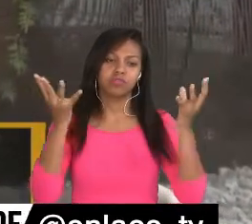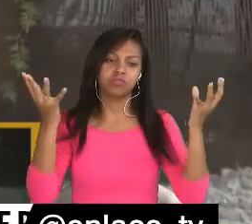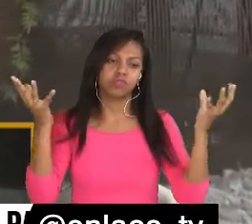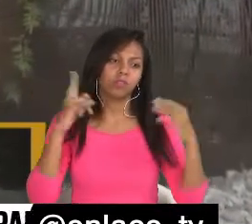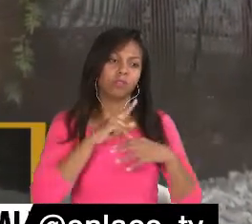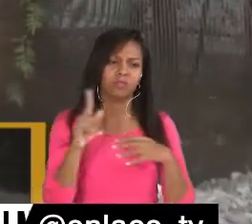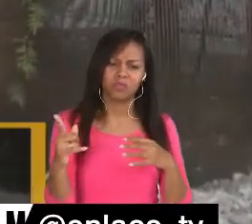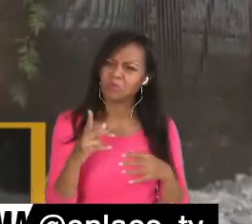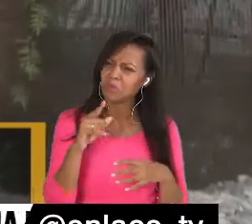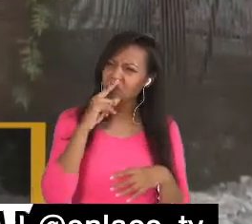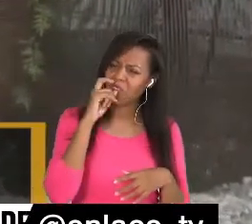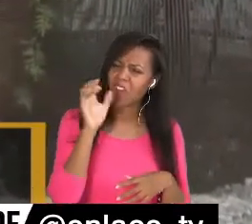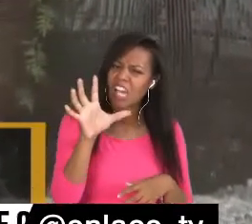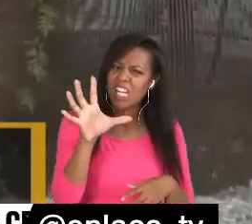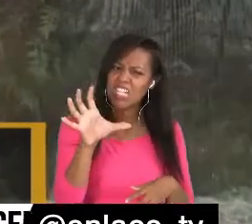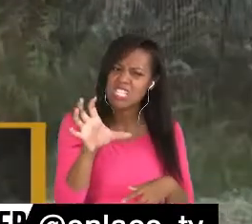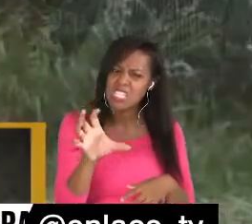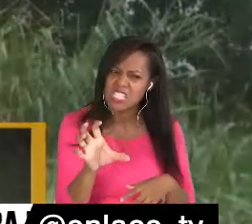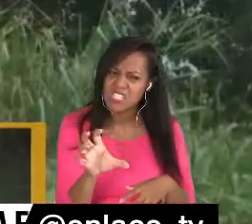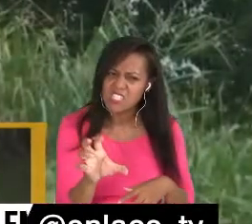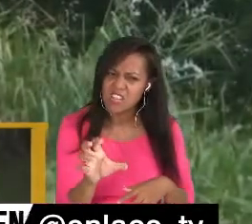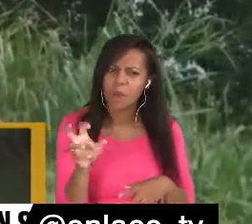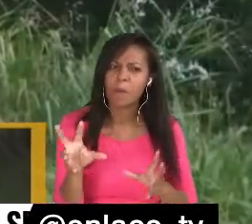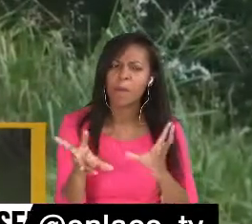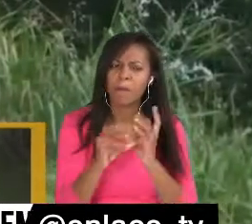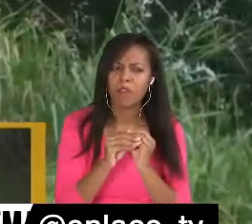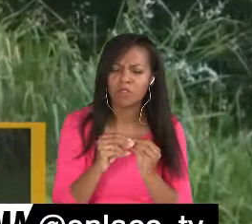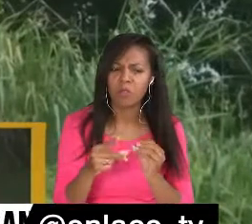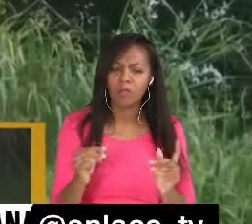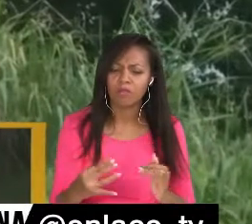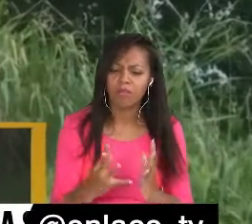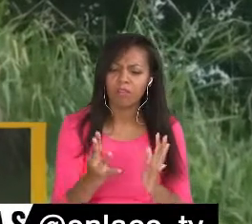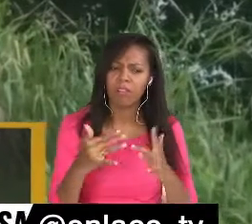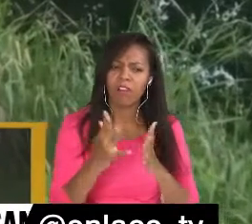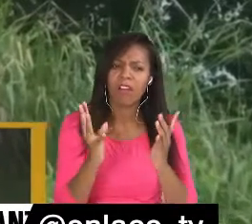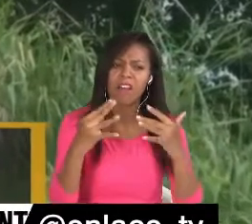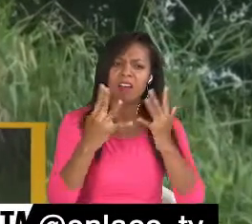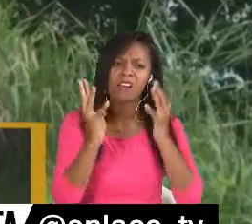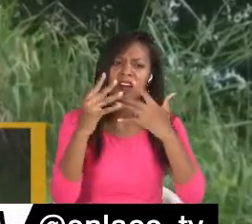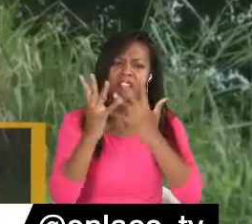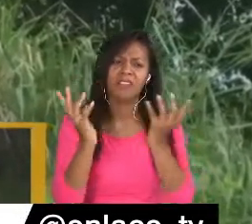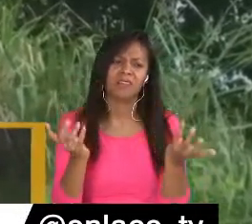su alrededor. El ciudadano pide a las autoridades restauración y reubicación de las